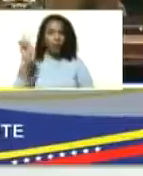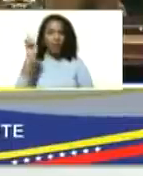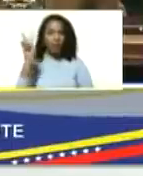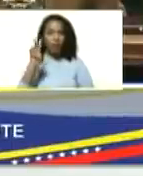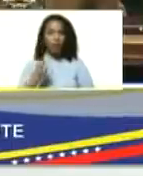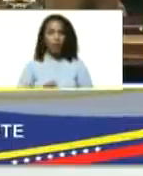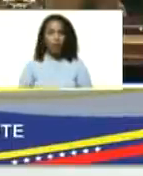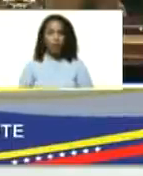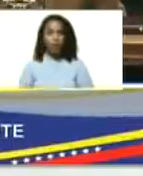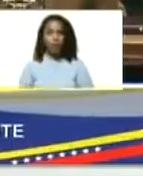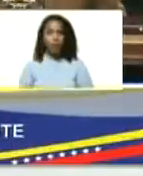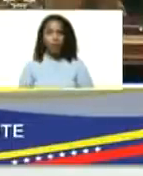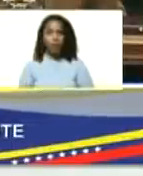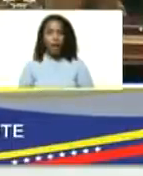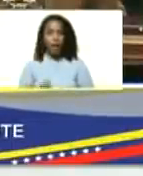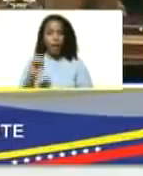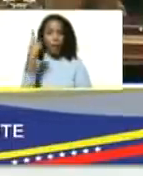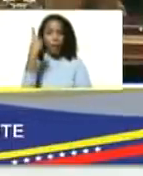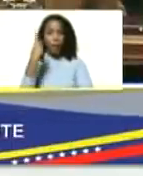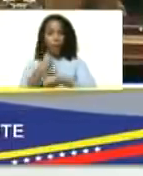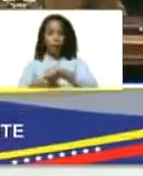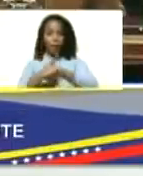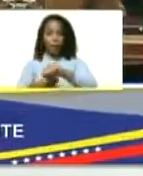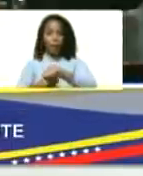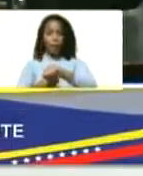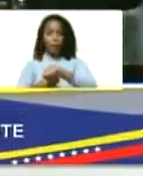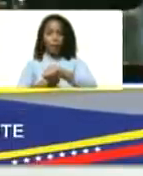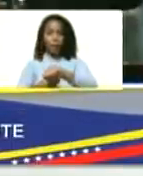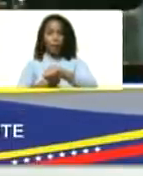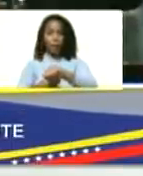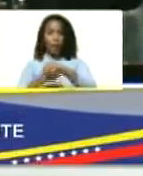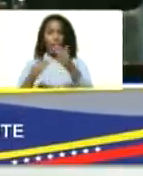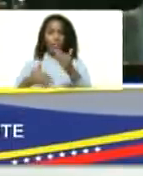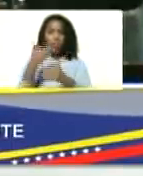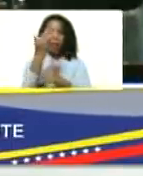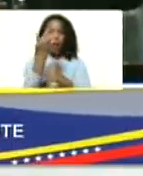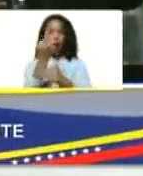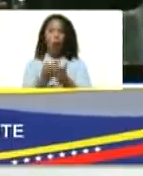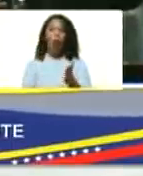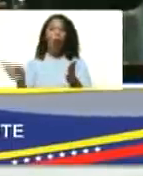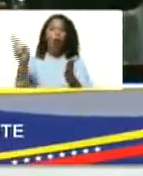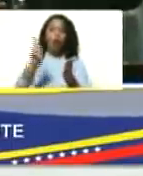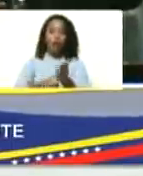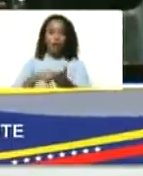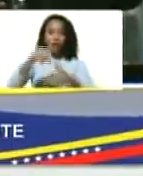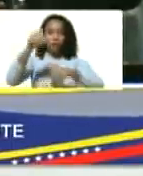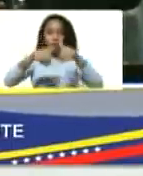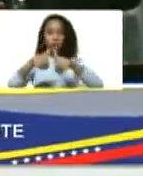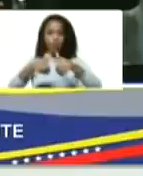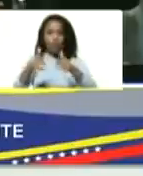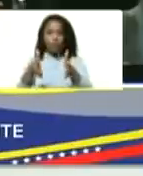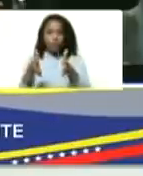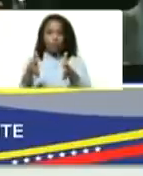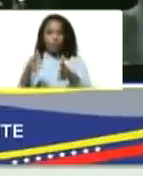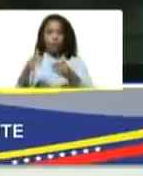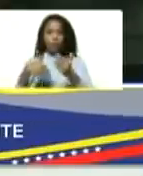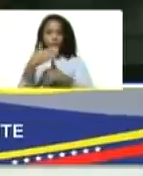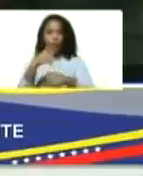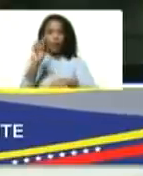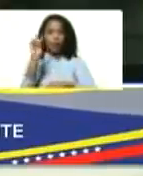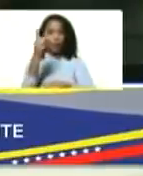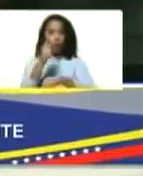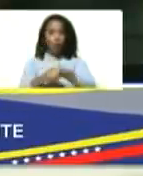venezuela en el primer período luego me eligieron para este segundo periodo que estoy cabalgando